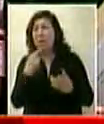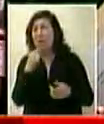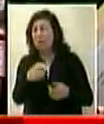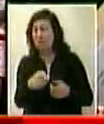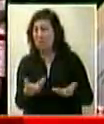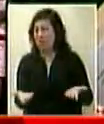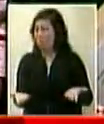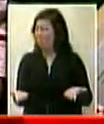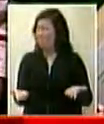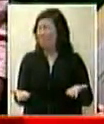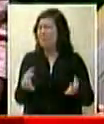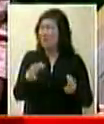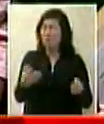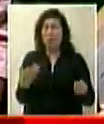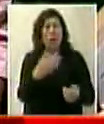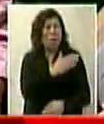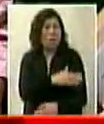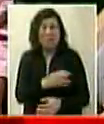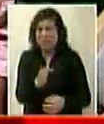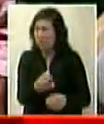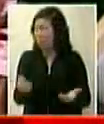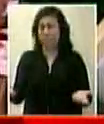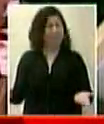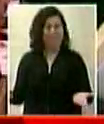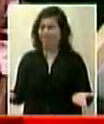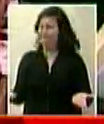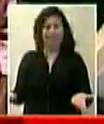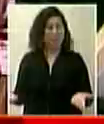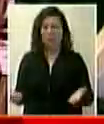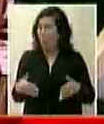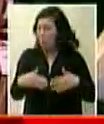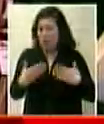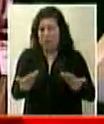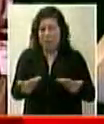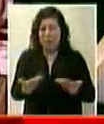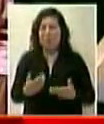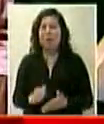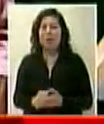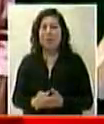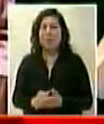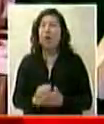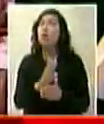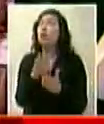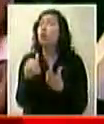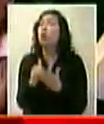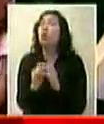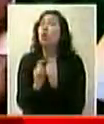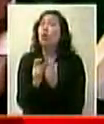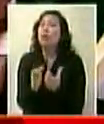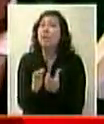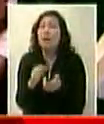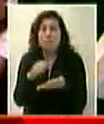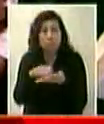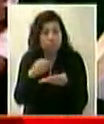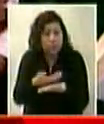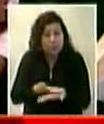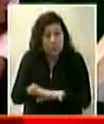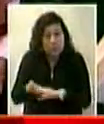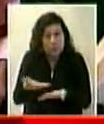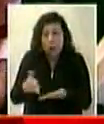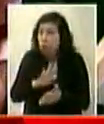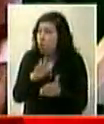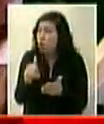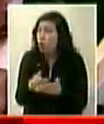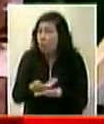que está en contra de este, o está o no está a favor. Entonces no podemos tener congresistas con doble discurso. Todos los congresistas han sido notificados, todos